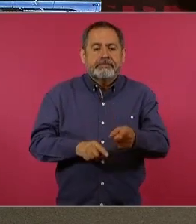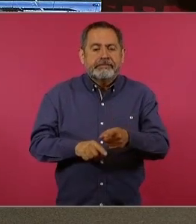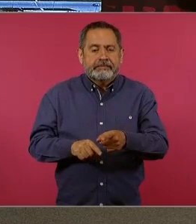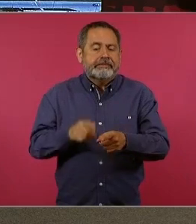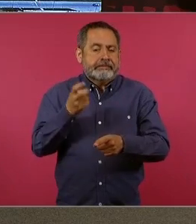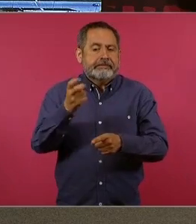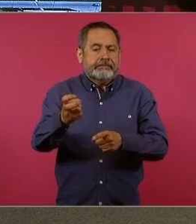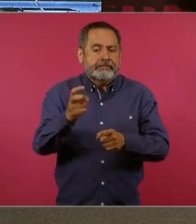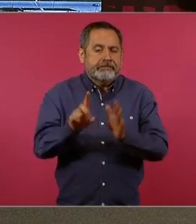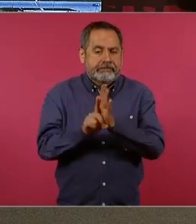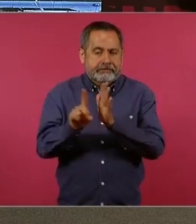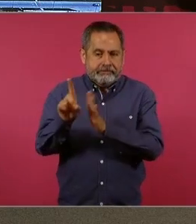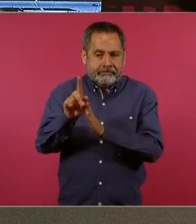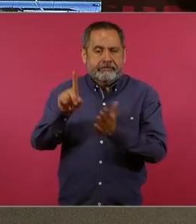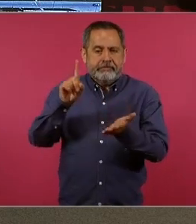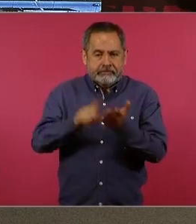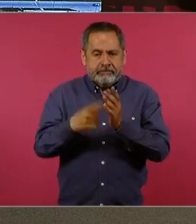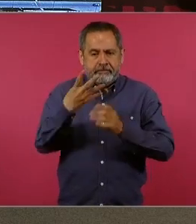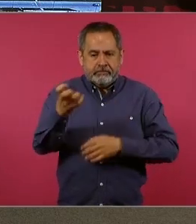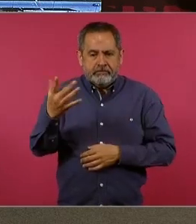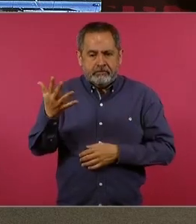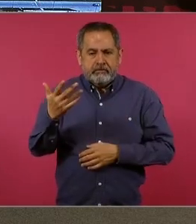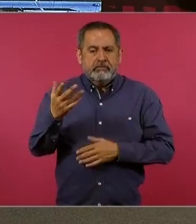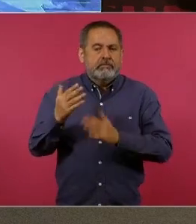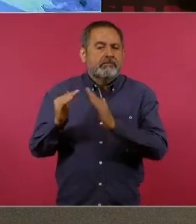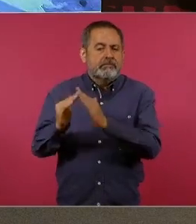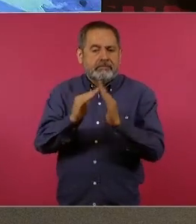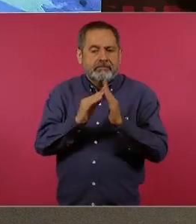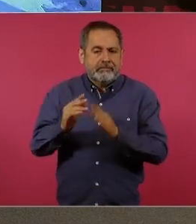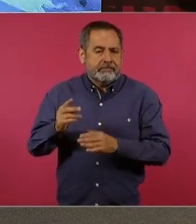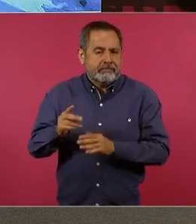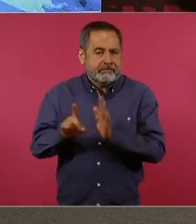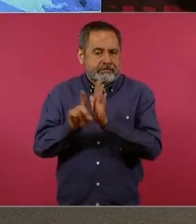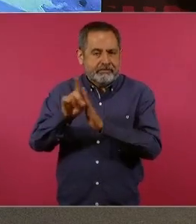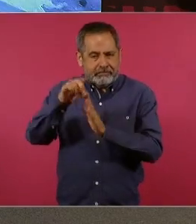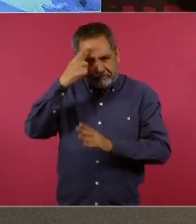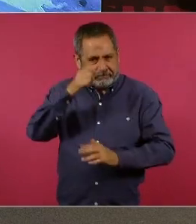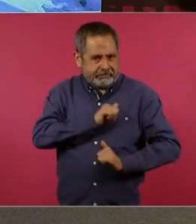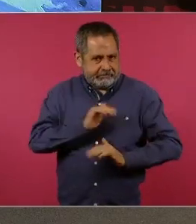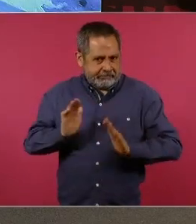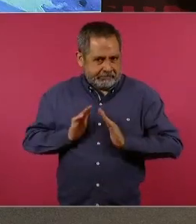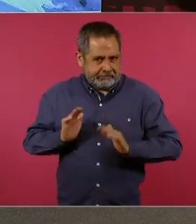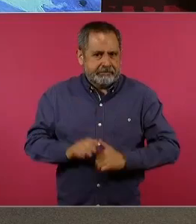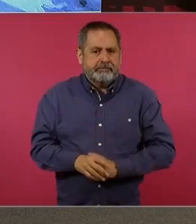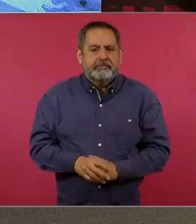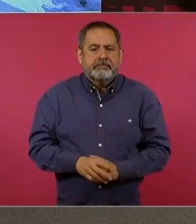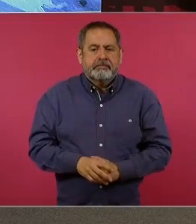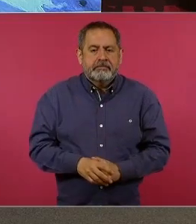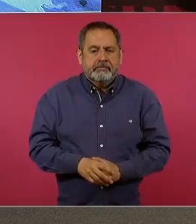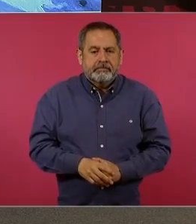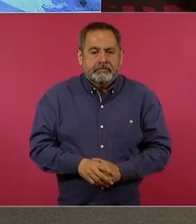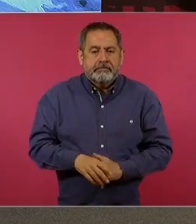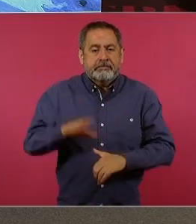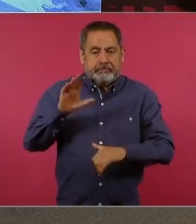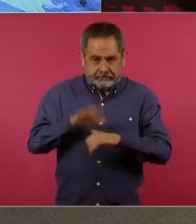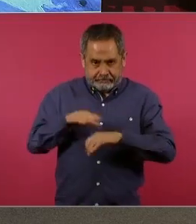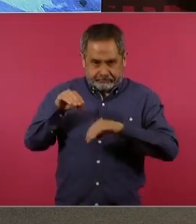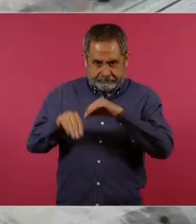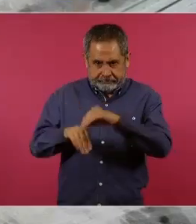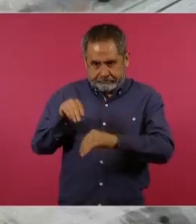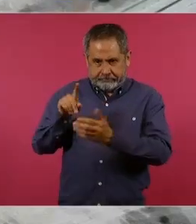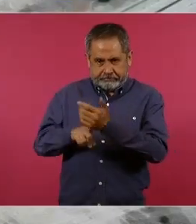unidad habitacional de las 1.450 viviendas. La que sigue, por favor. Más instalaciones dentro